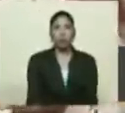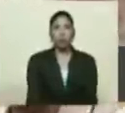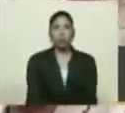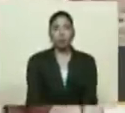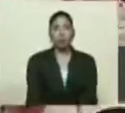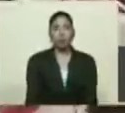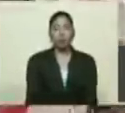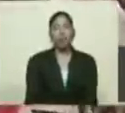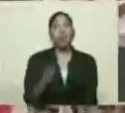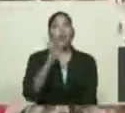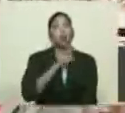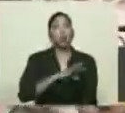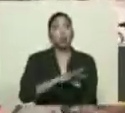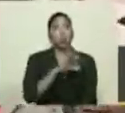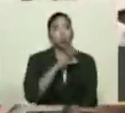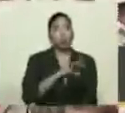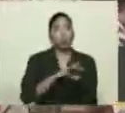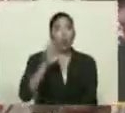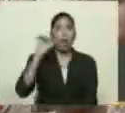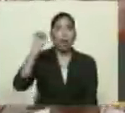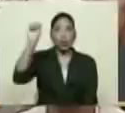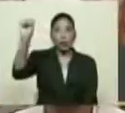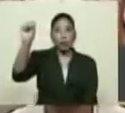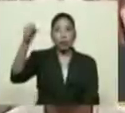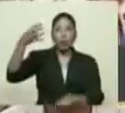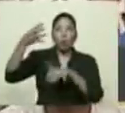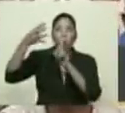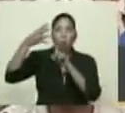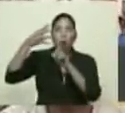el socialismo en lo territorial